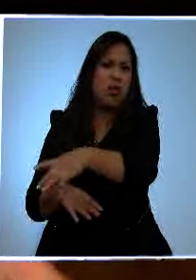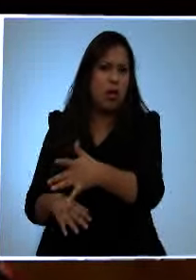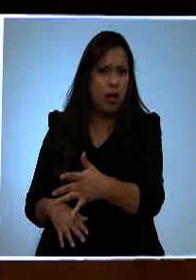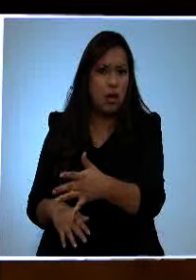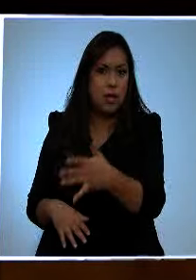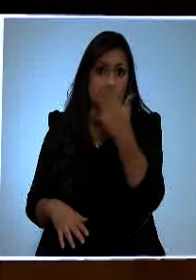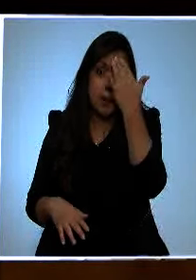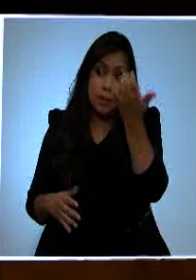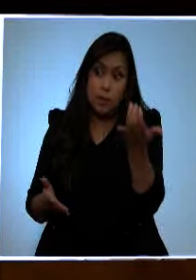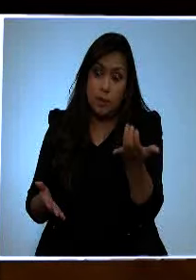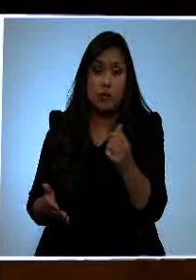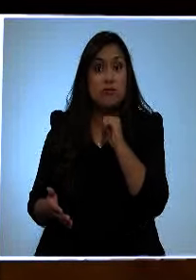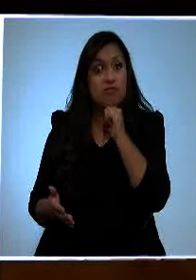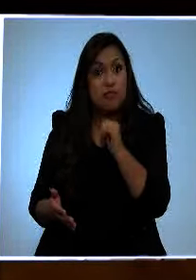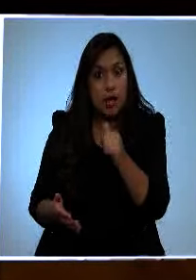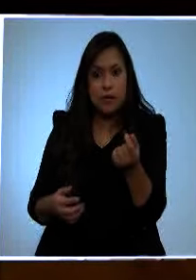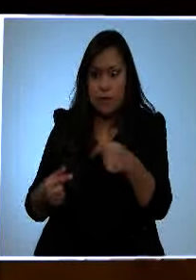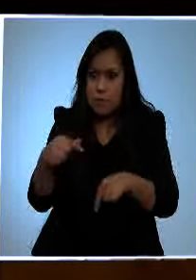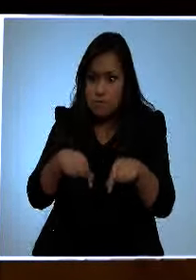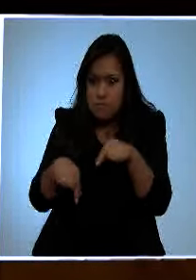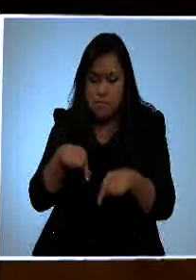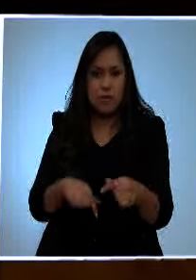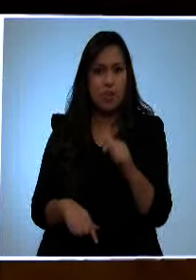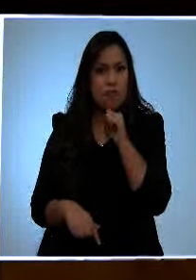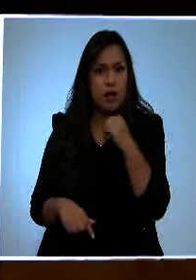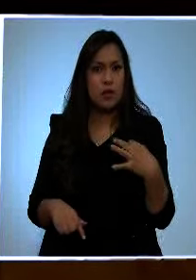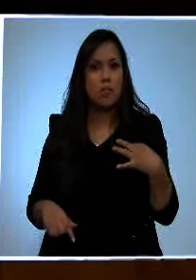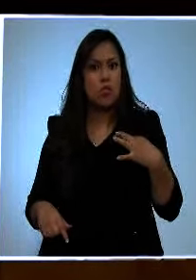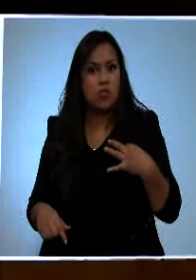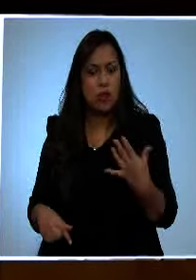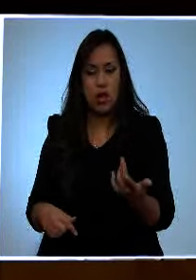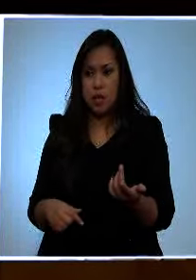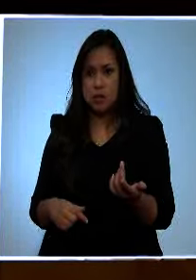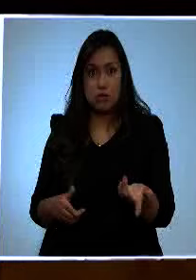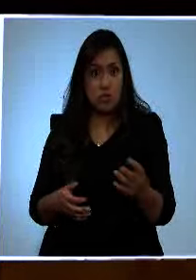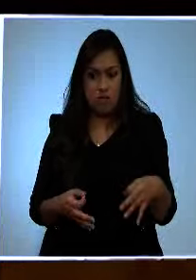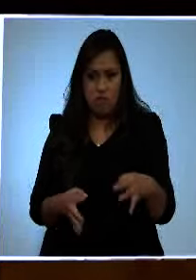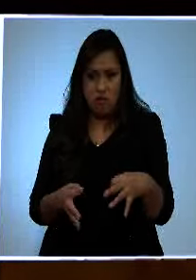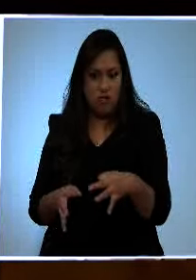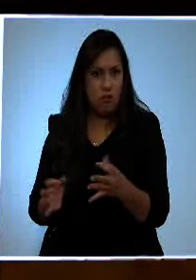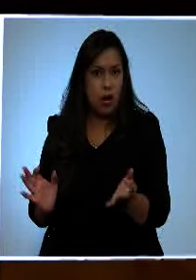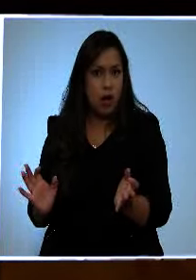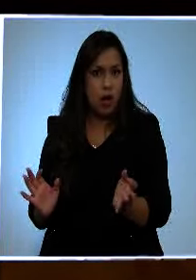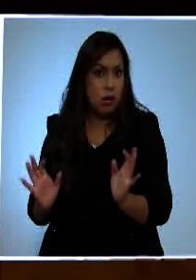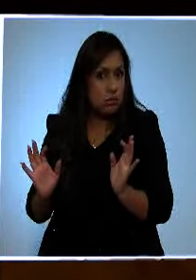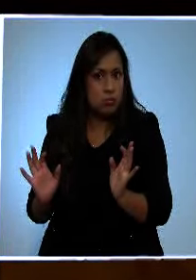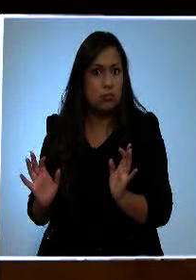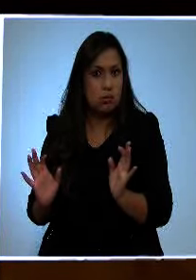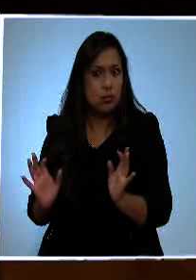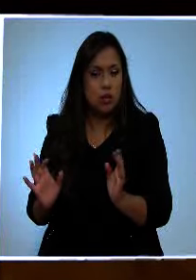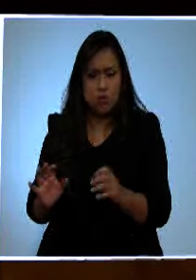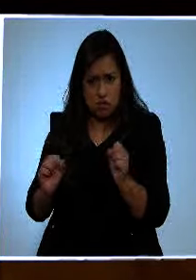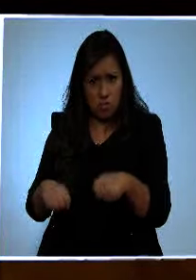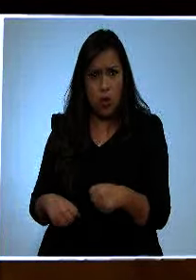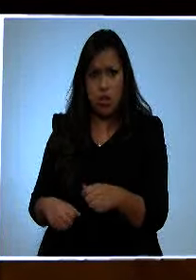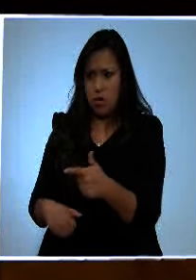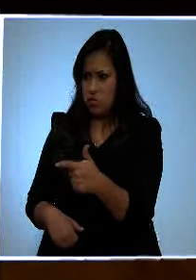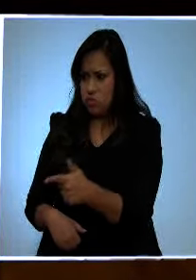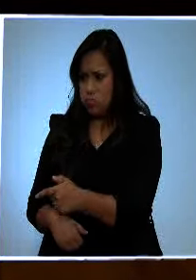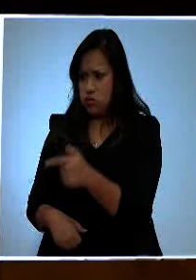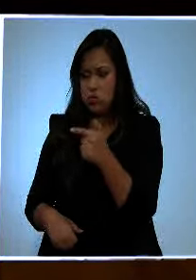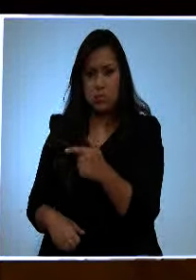idea digámoslo así de de hacer esta fórmula cuando es una fórmula muy sencilla en realidad Entonces es nada